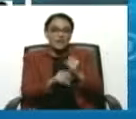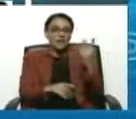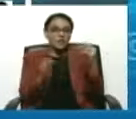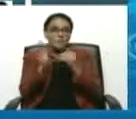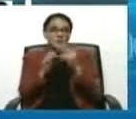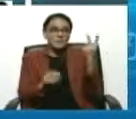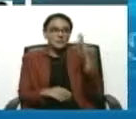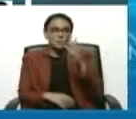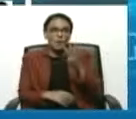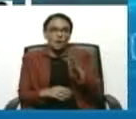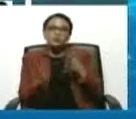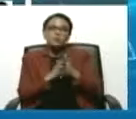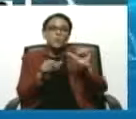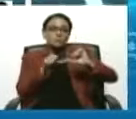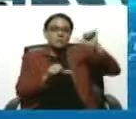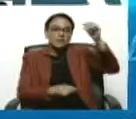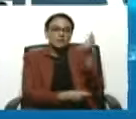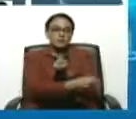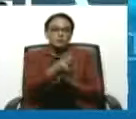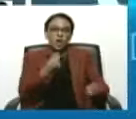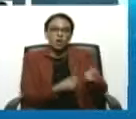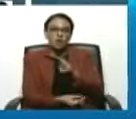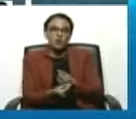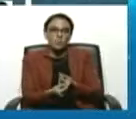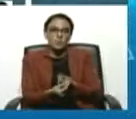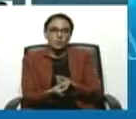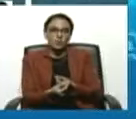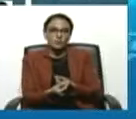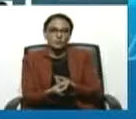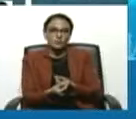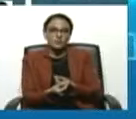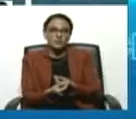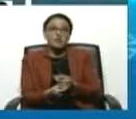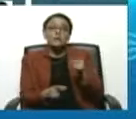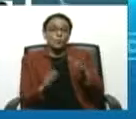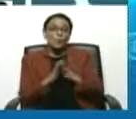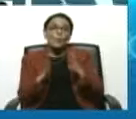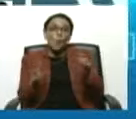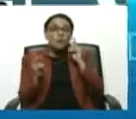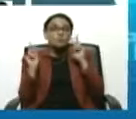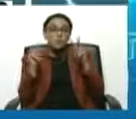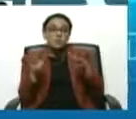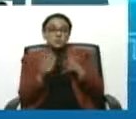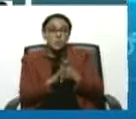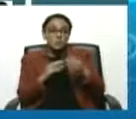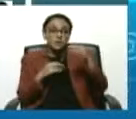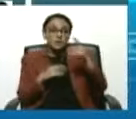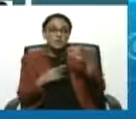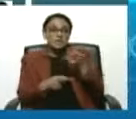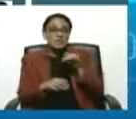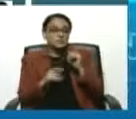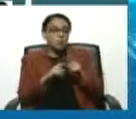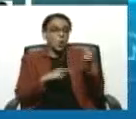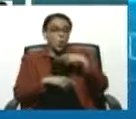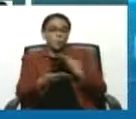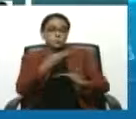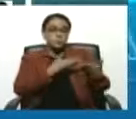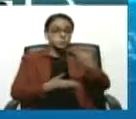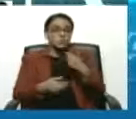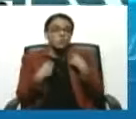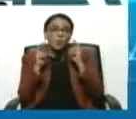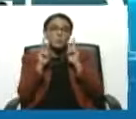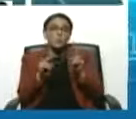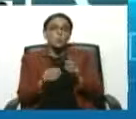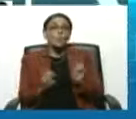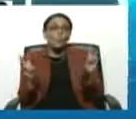2024 para el Desarrollo Económico. Bueno, tremenda intervención de Jeffrey Sachs.